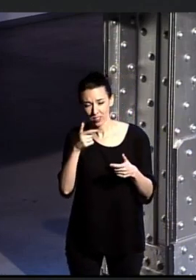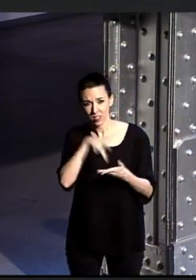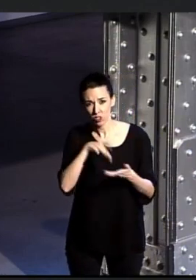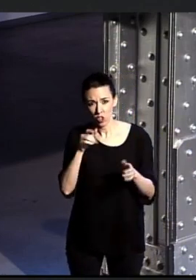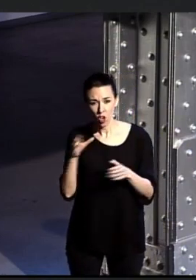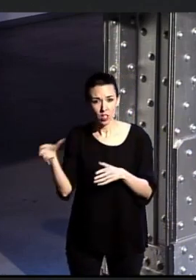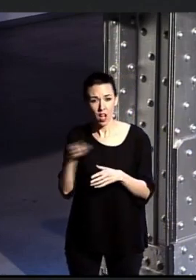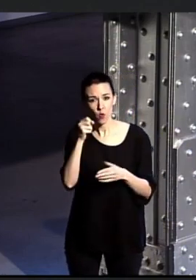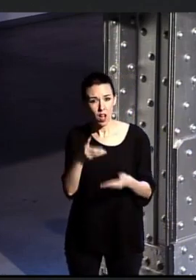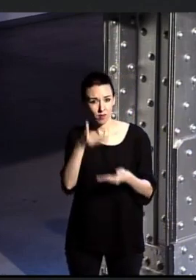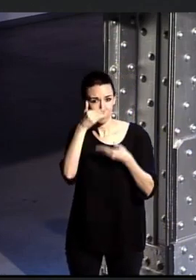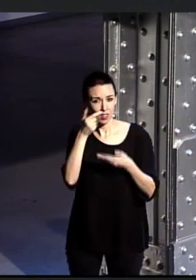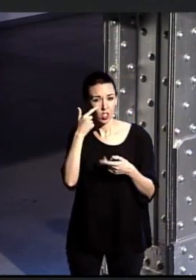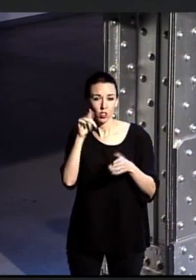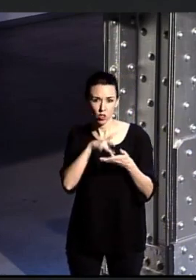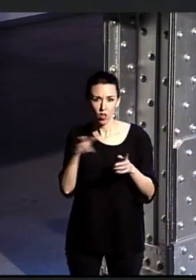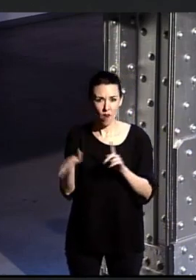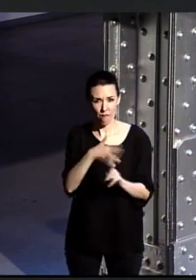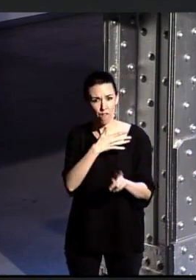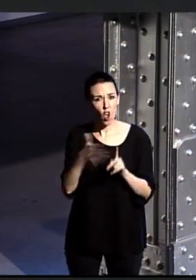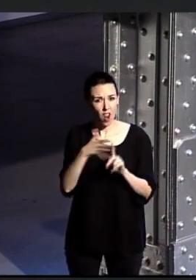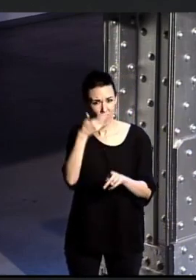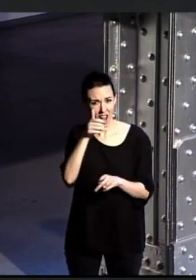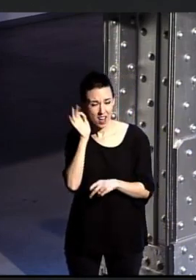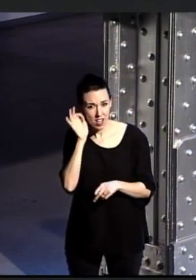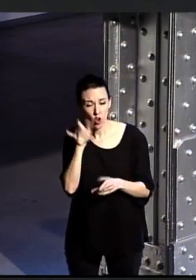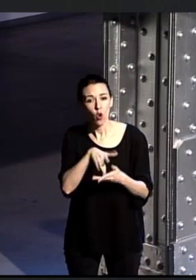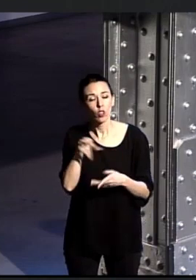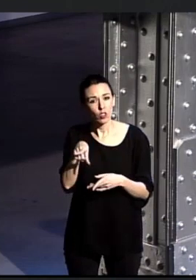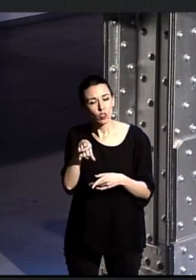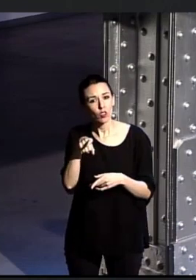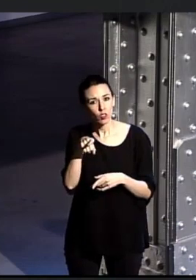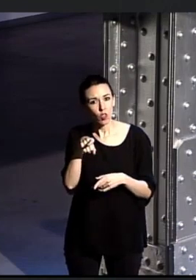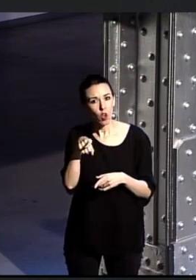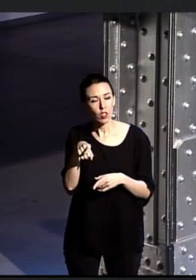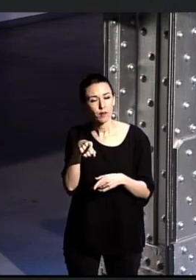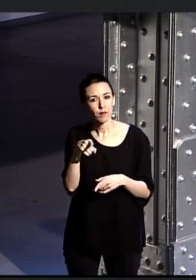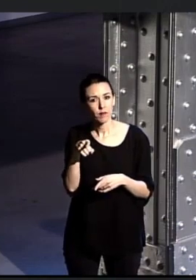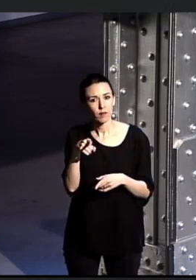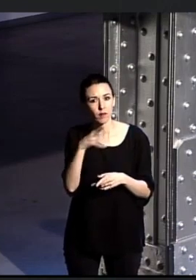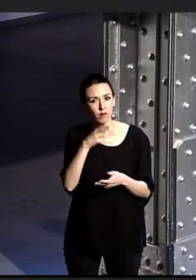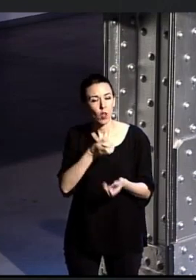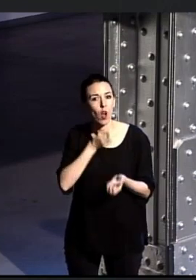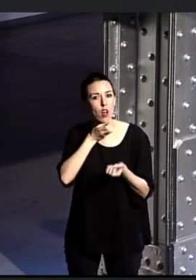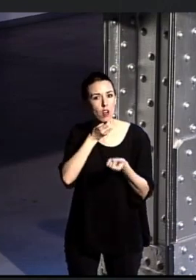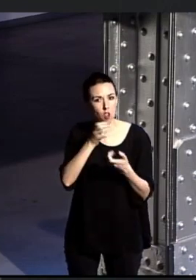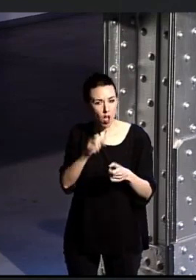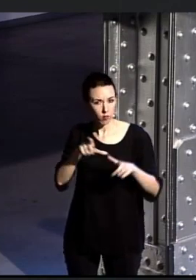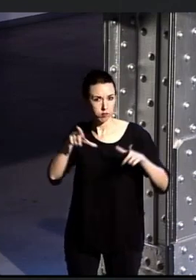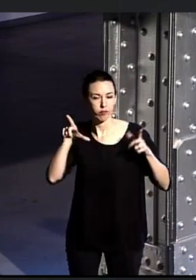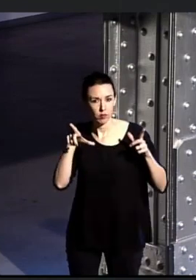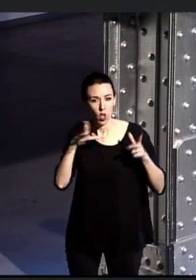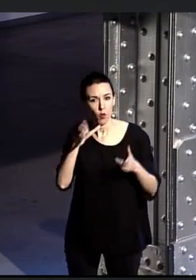unas subtramas que son de violencia de género. Es un tema en el que él la voz narradora toma partido claramente